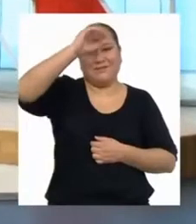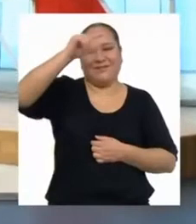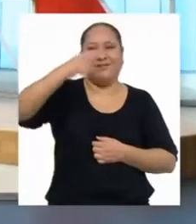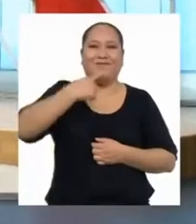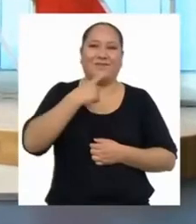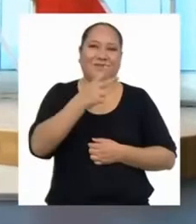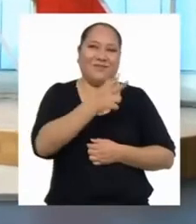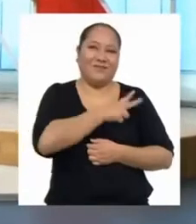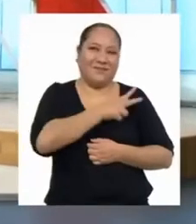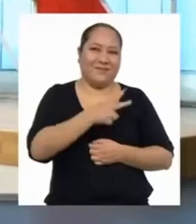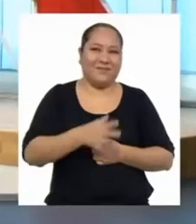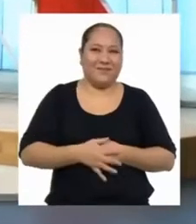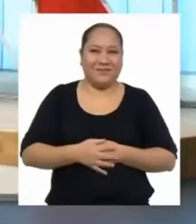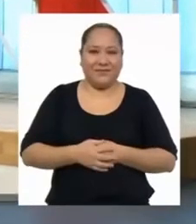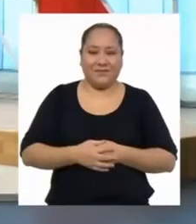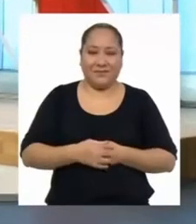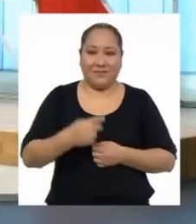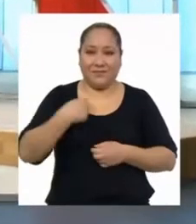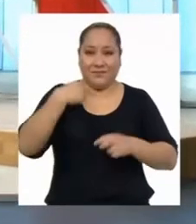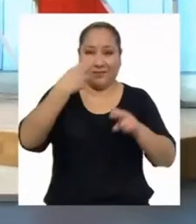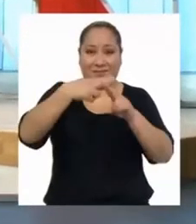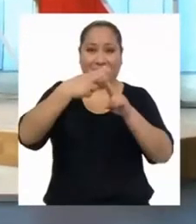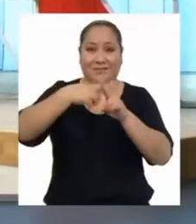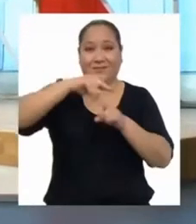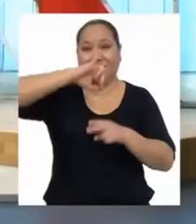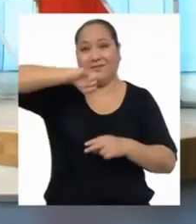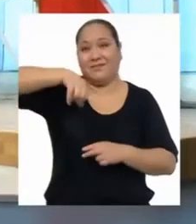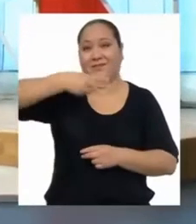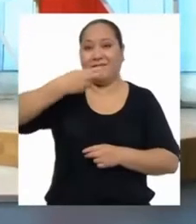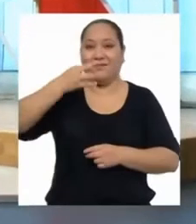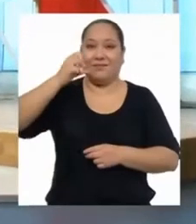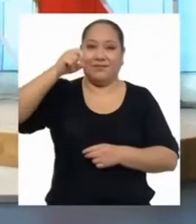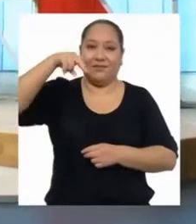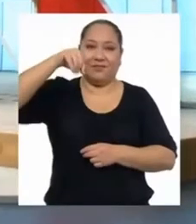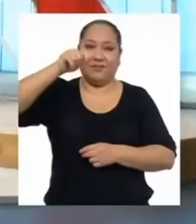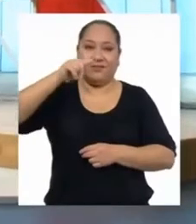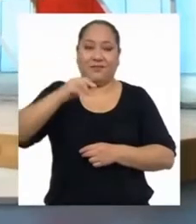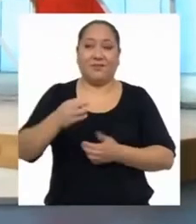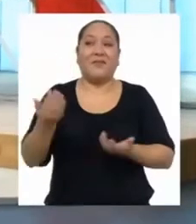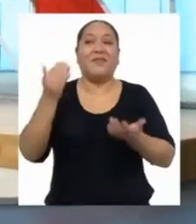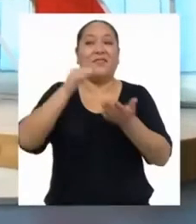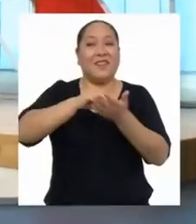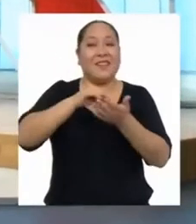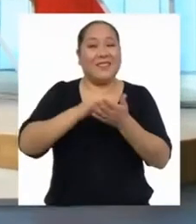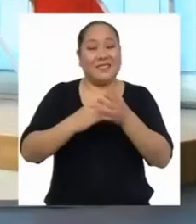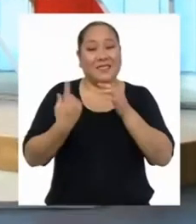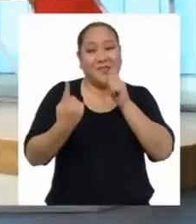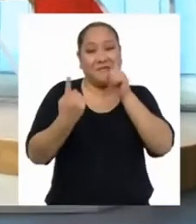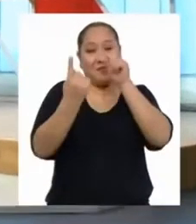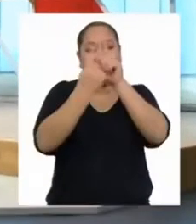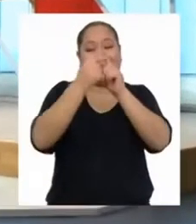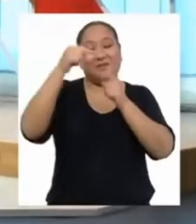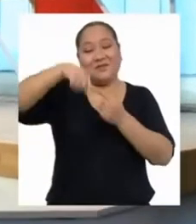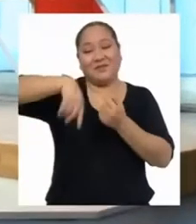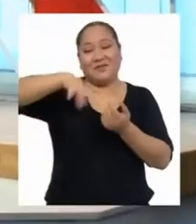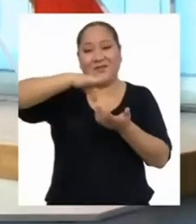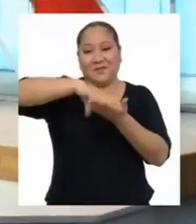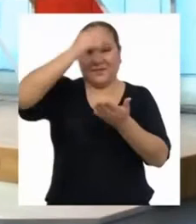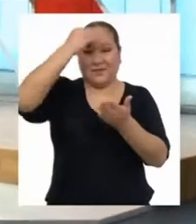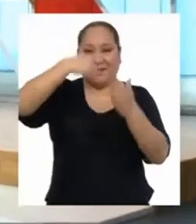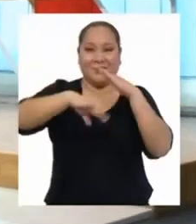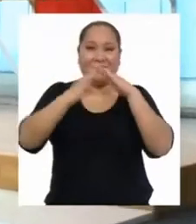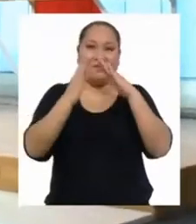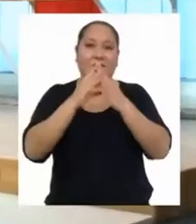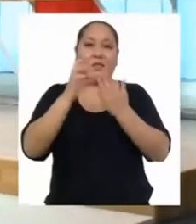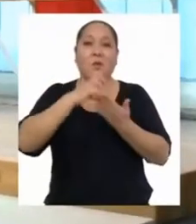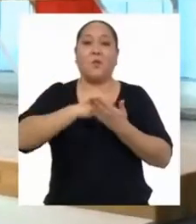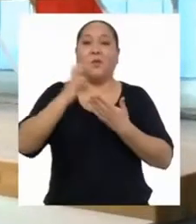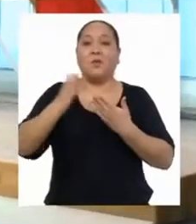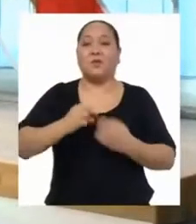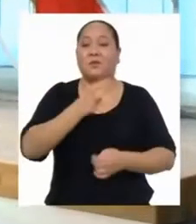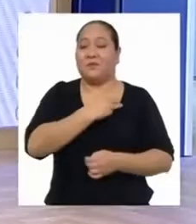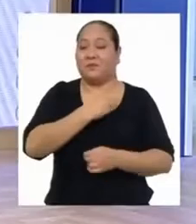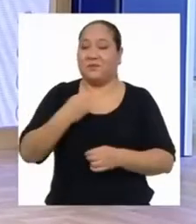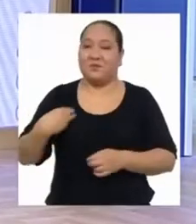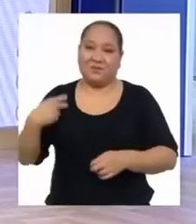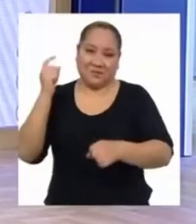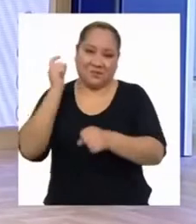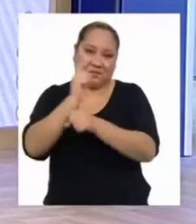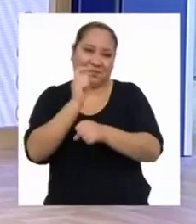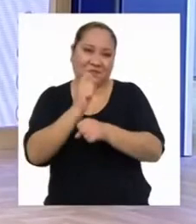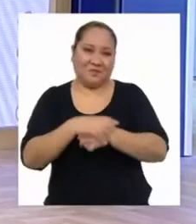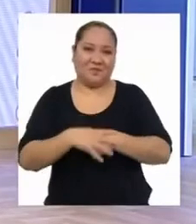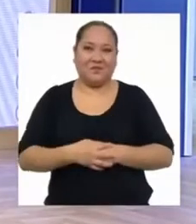tercero de secundaria. Yo soy Jonathan Hernández y hoy nos volvemos a encontrar en Aprendo en Casa, una iniciativa del Ministerio de